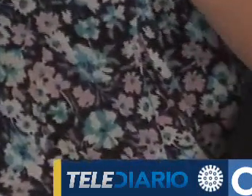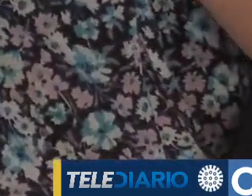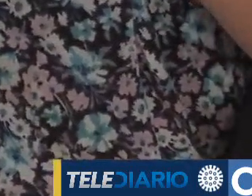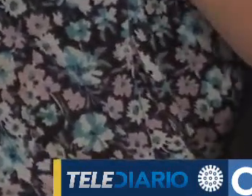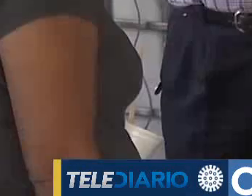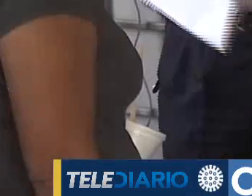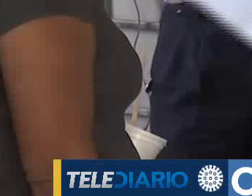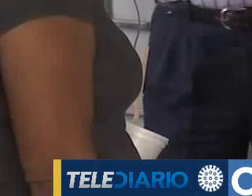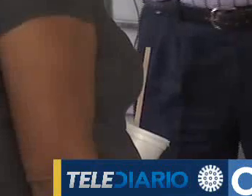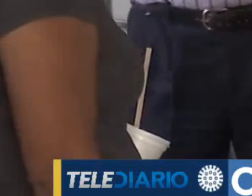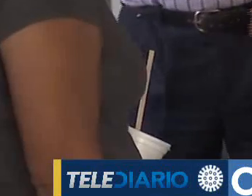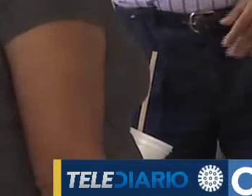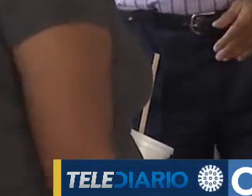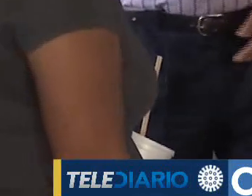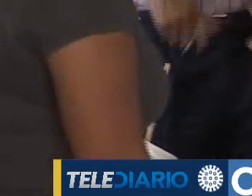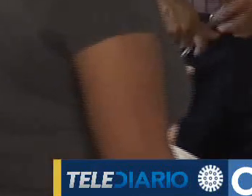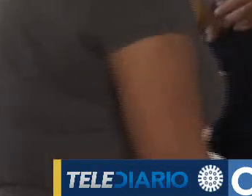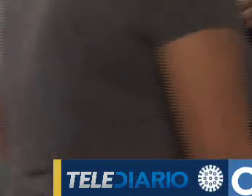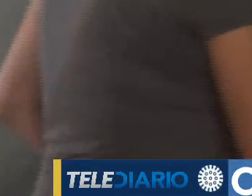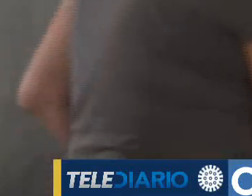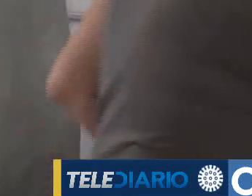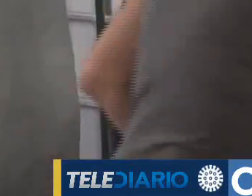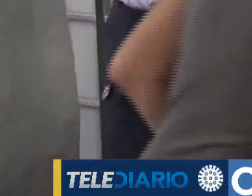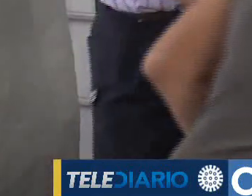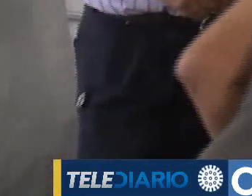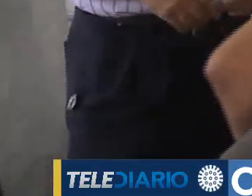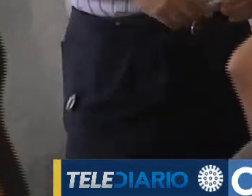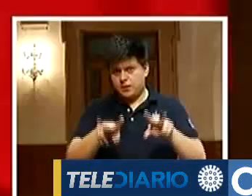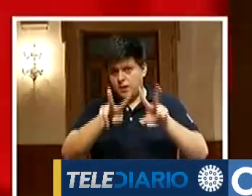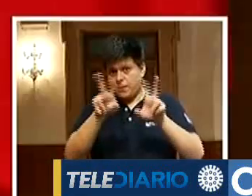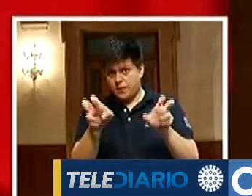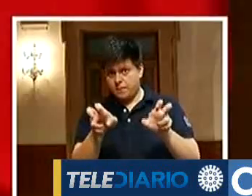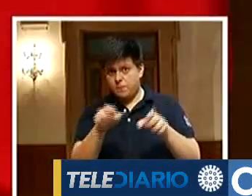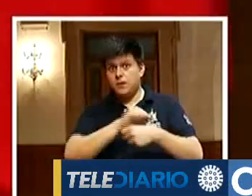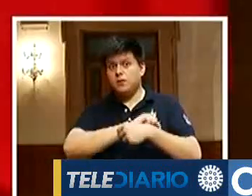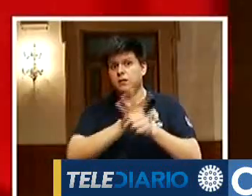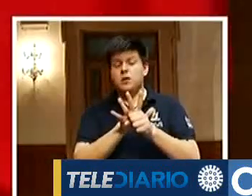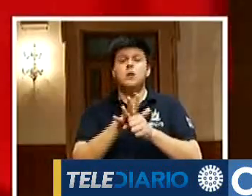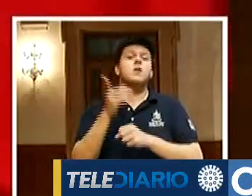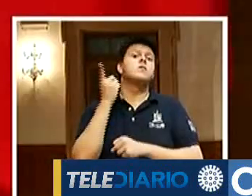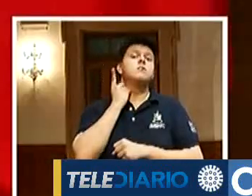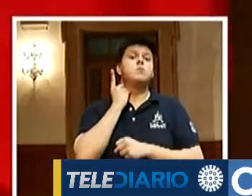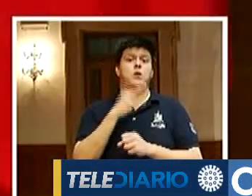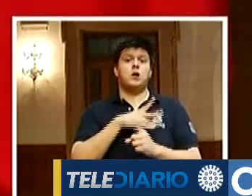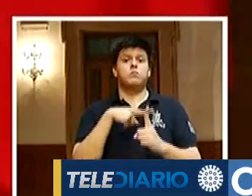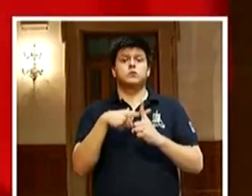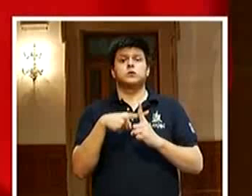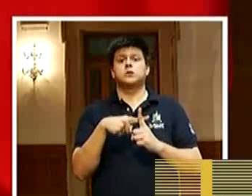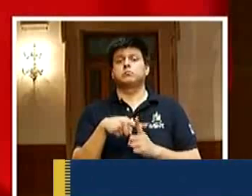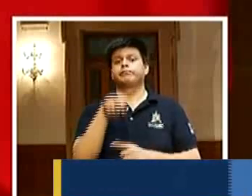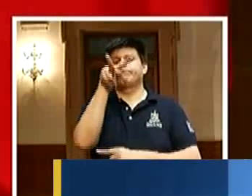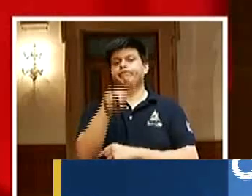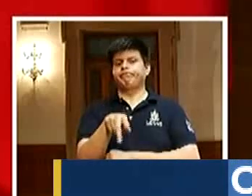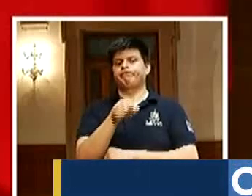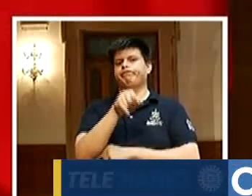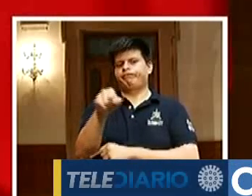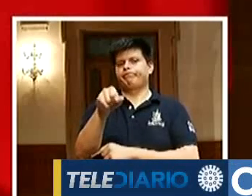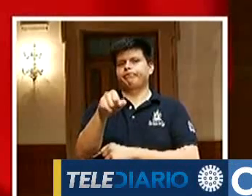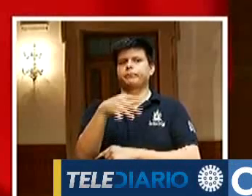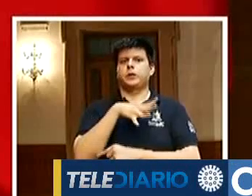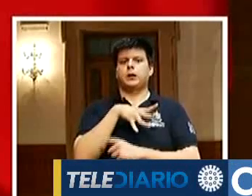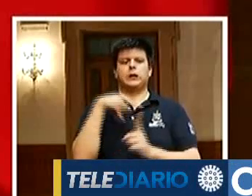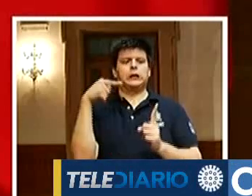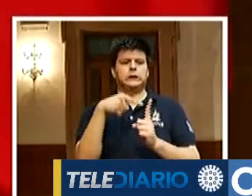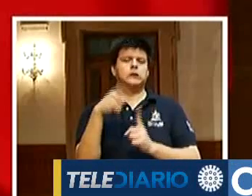casos adicionales y contactos entre el personal. El diputado que es positivo, esto es real. Hay un